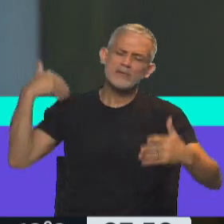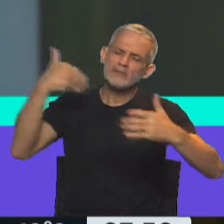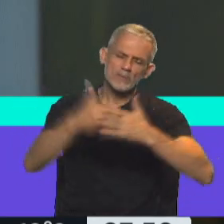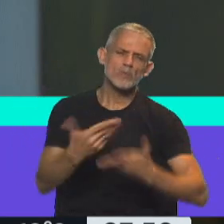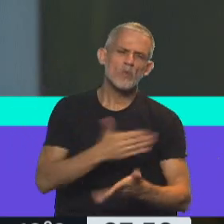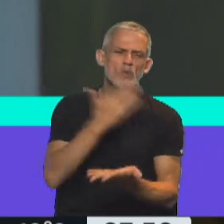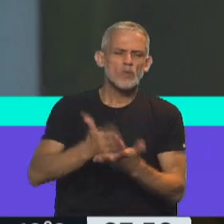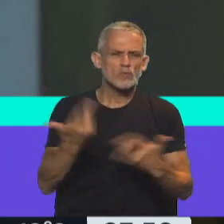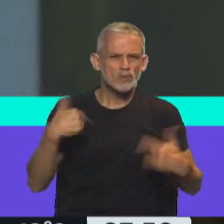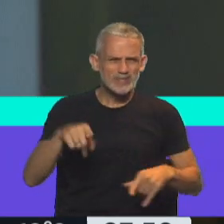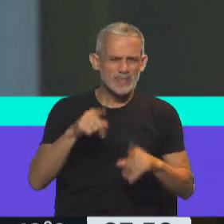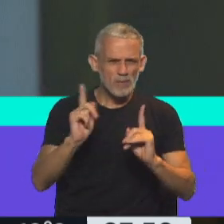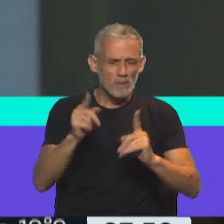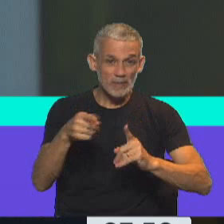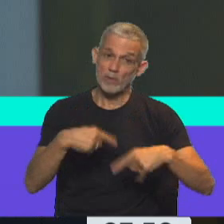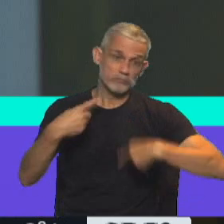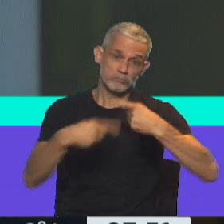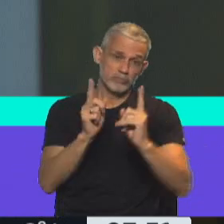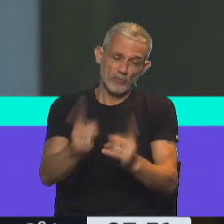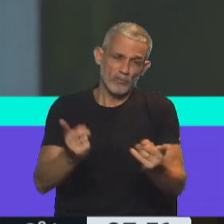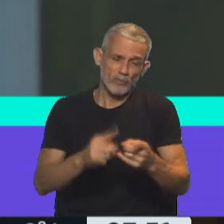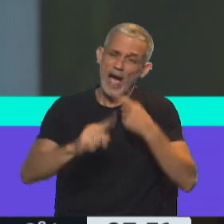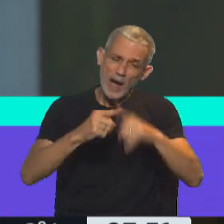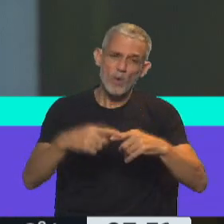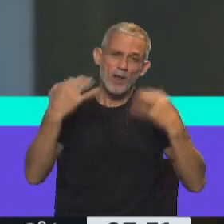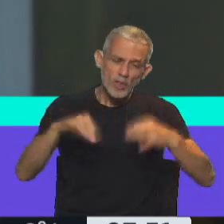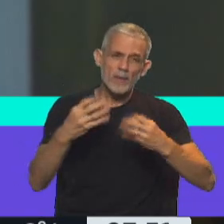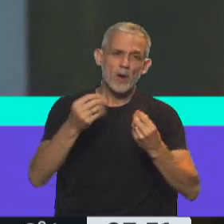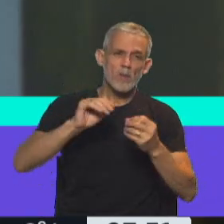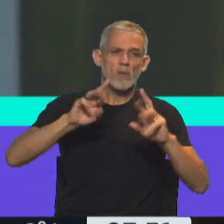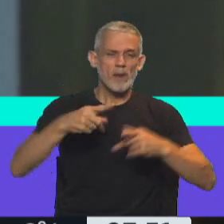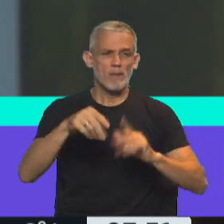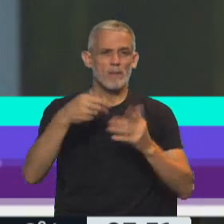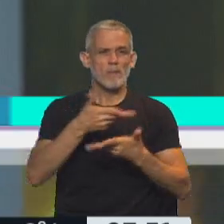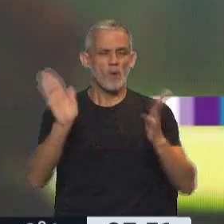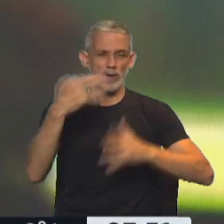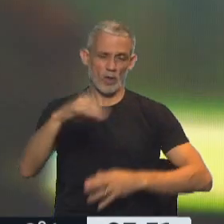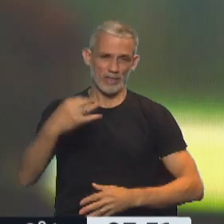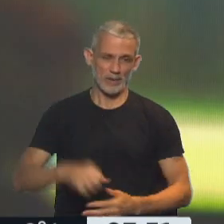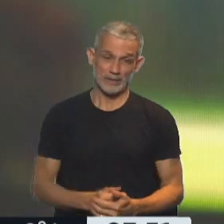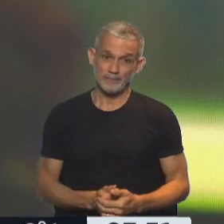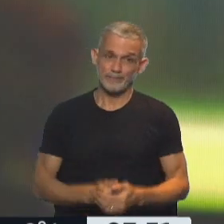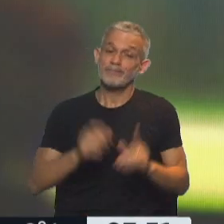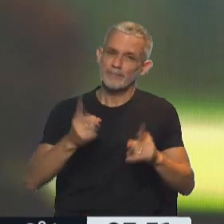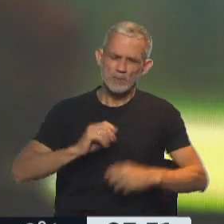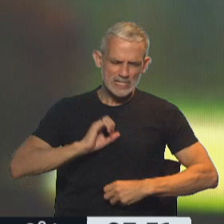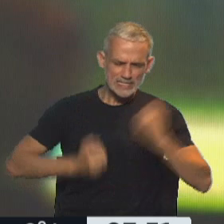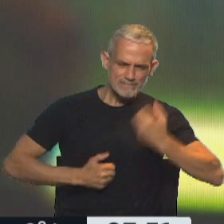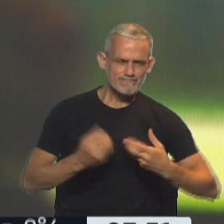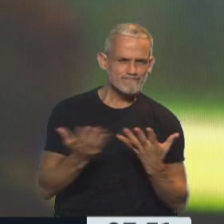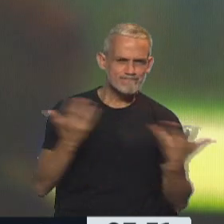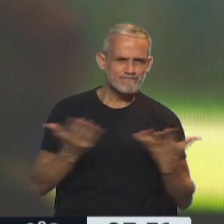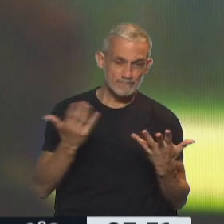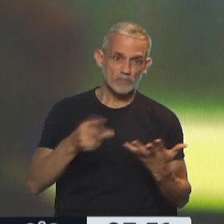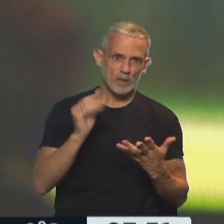es crítico, pero seguramente va a continuar si es que no hay consenso en cuáles son las políticas públicas que hay que llevar adelante. Y también lo que generó indignación es esta